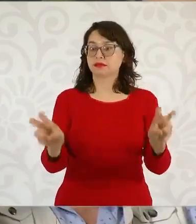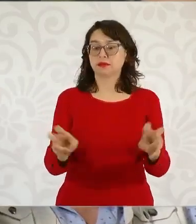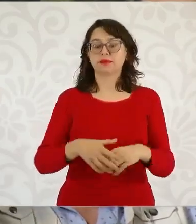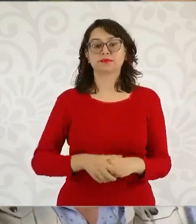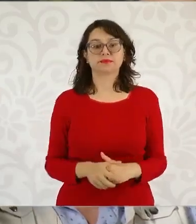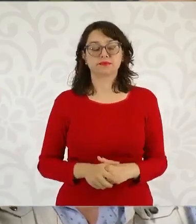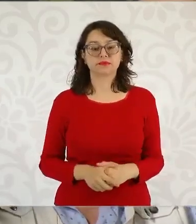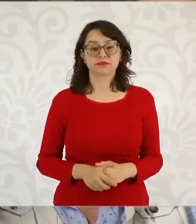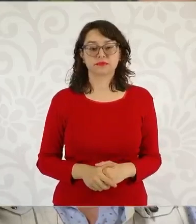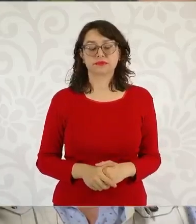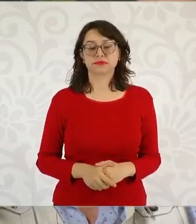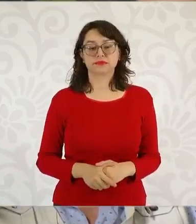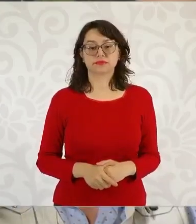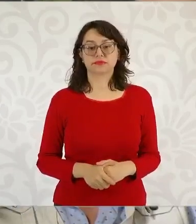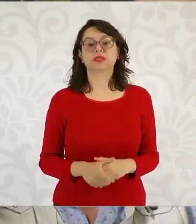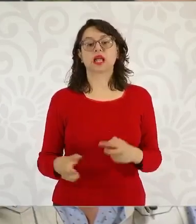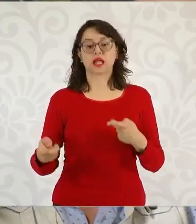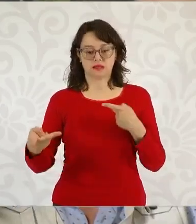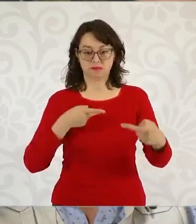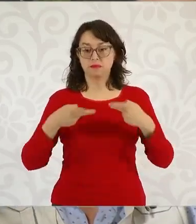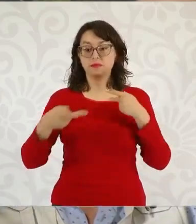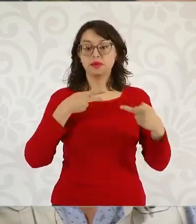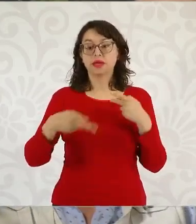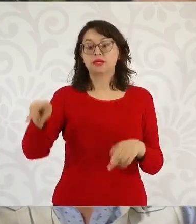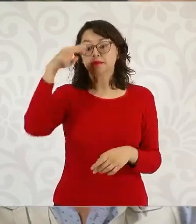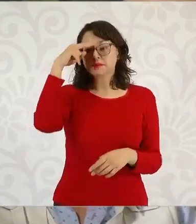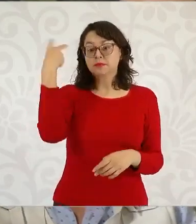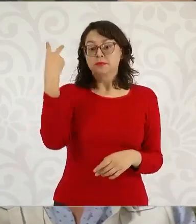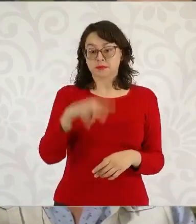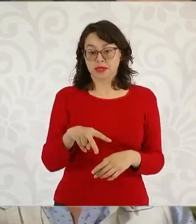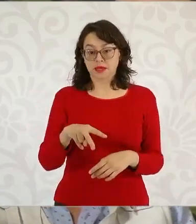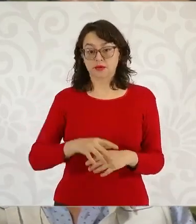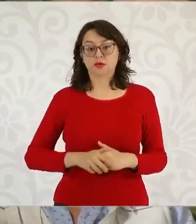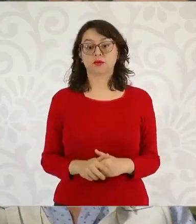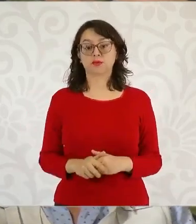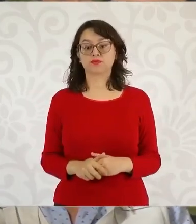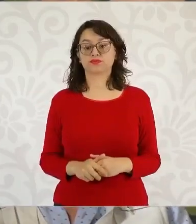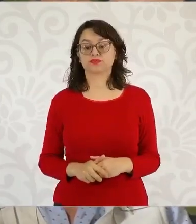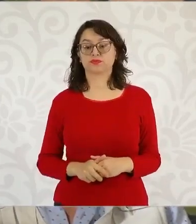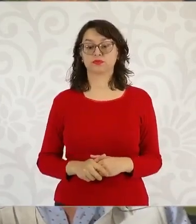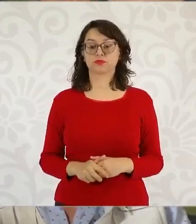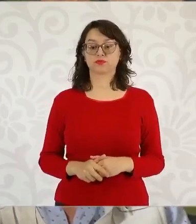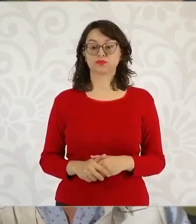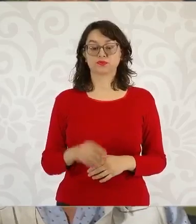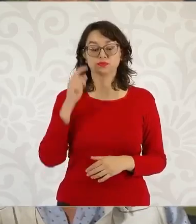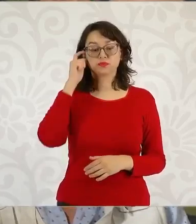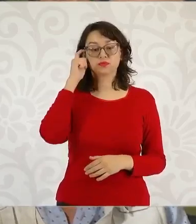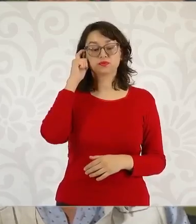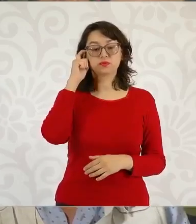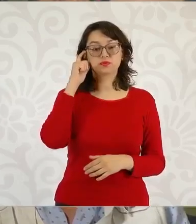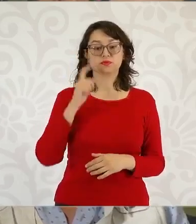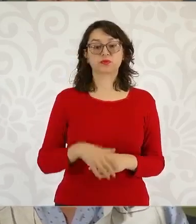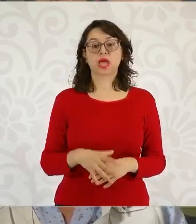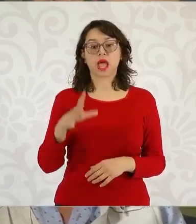es sobre el Plan México, el acuerdo y convenio que el Gobierno de México está haciendo con las